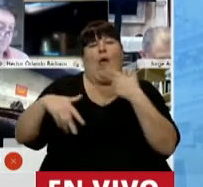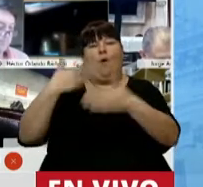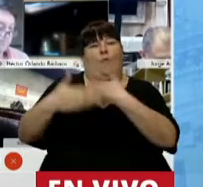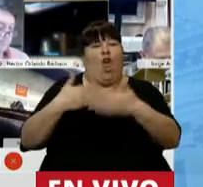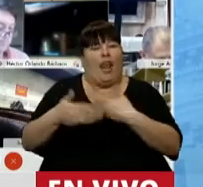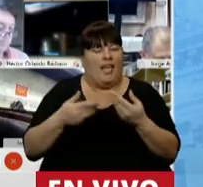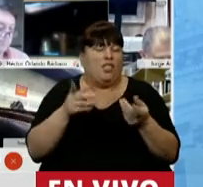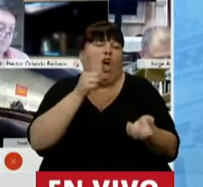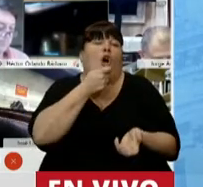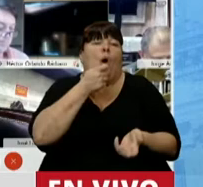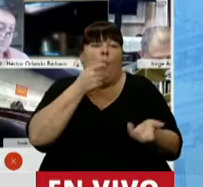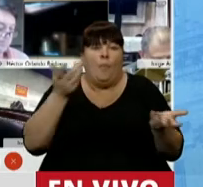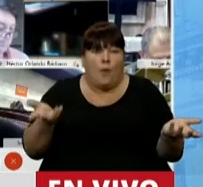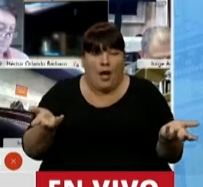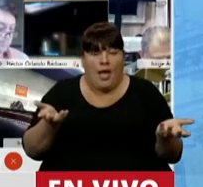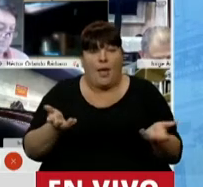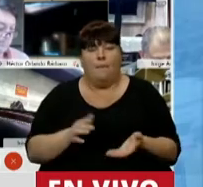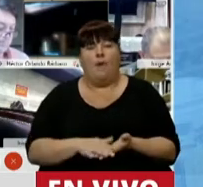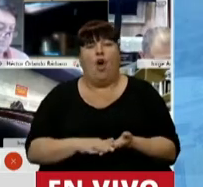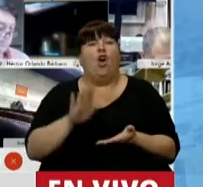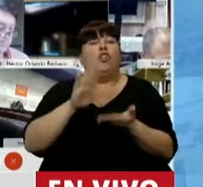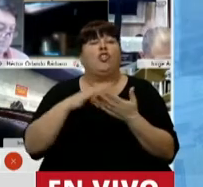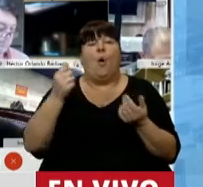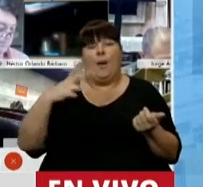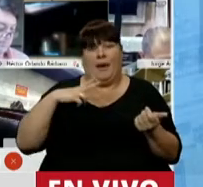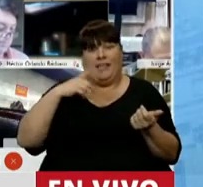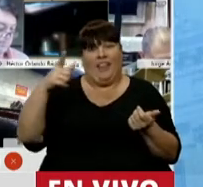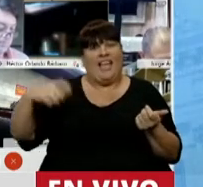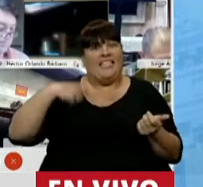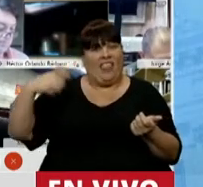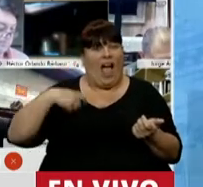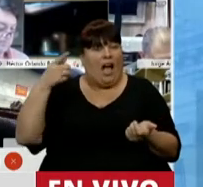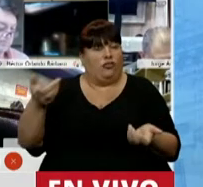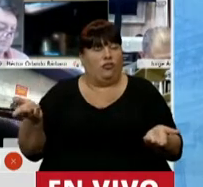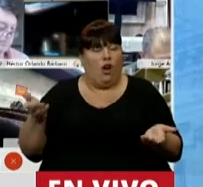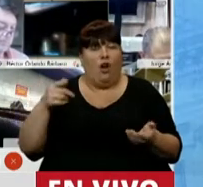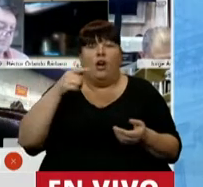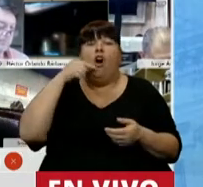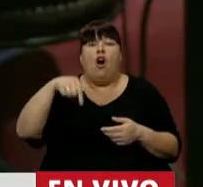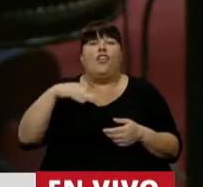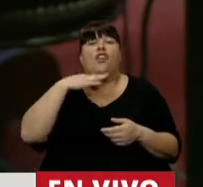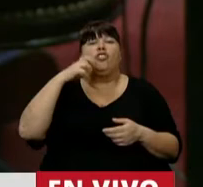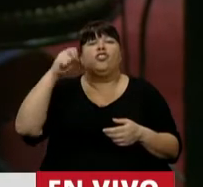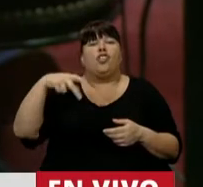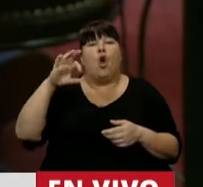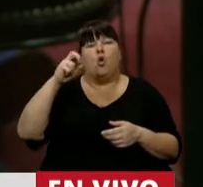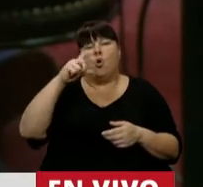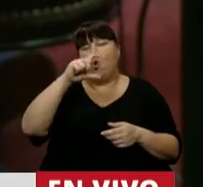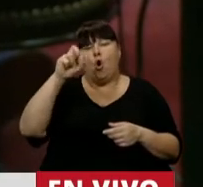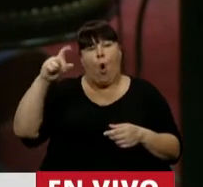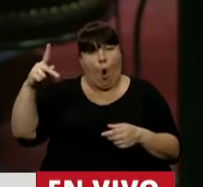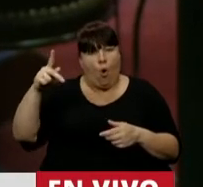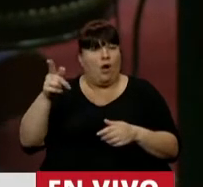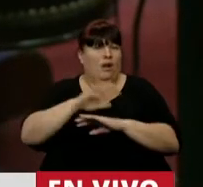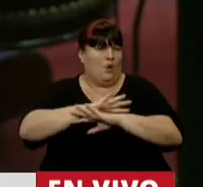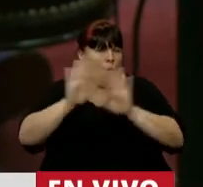este. Por ejemplo, de los patrimonios de los sindicalistas. Hoy citaron a John Cook. Ni hay